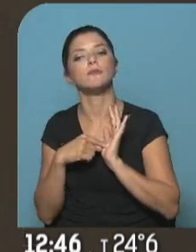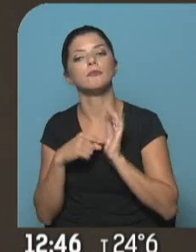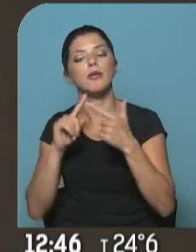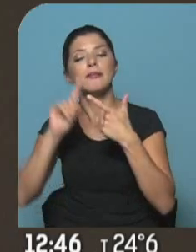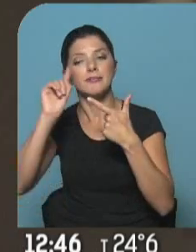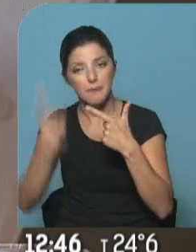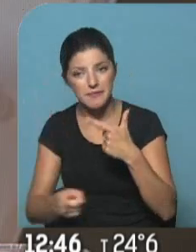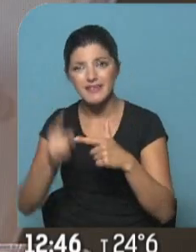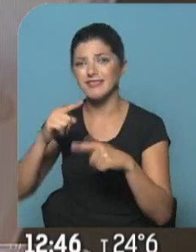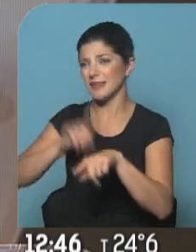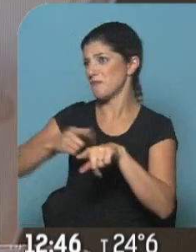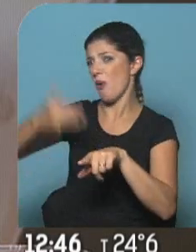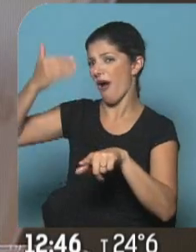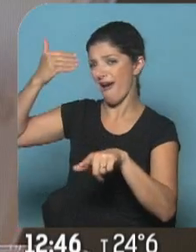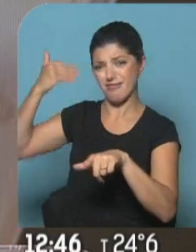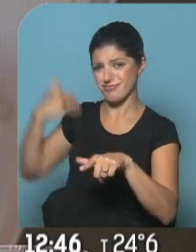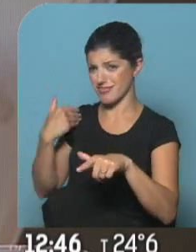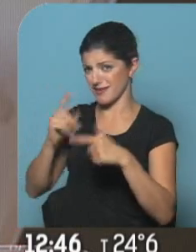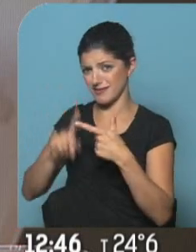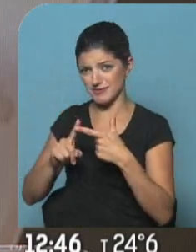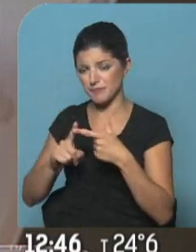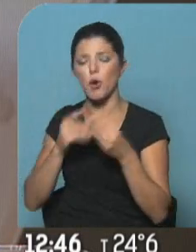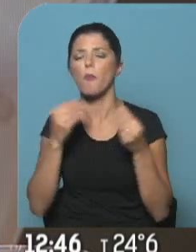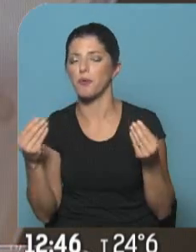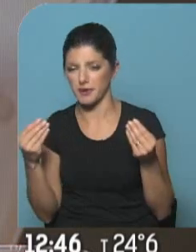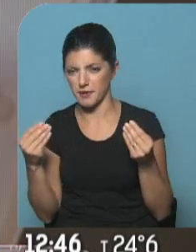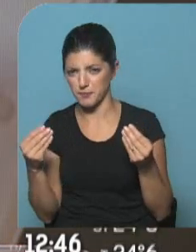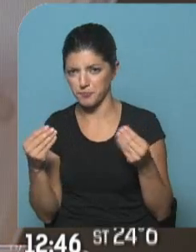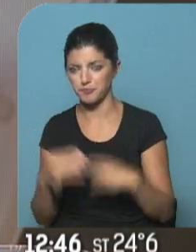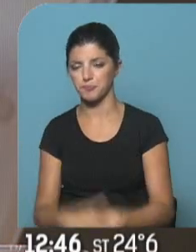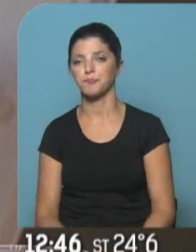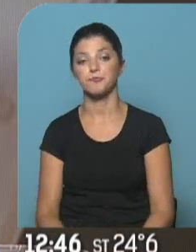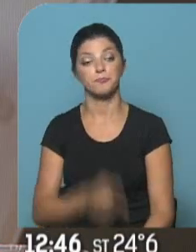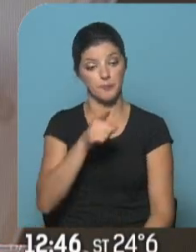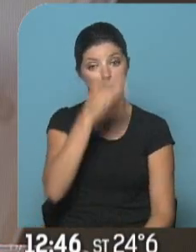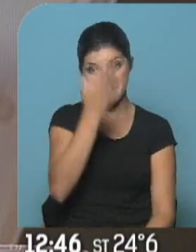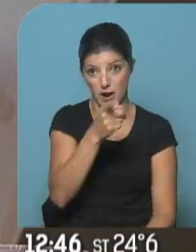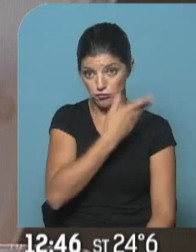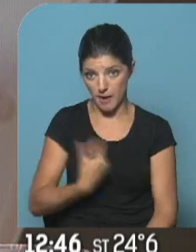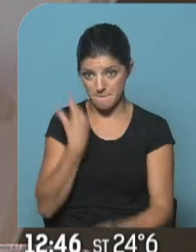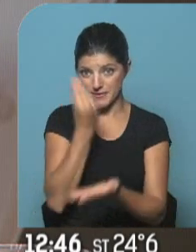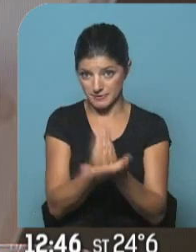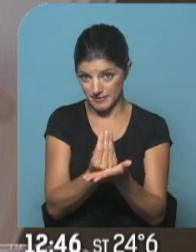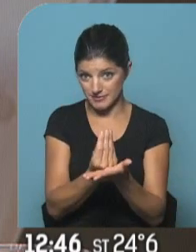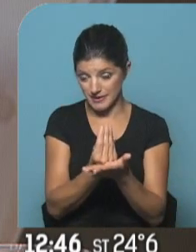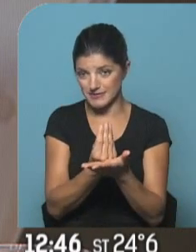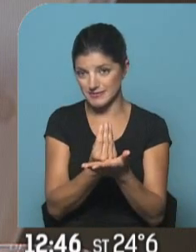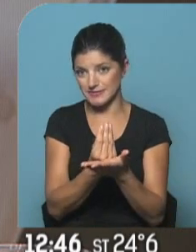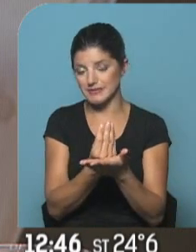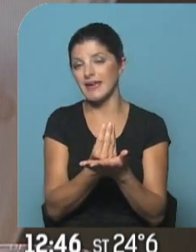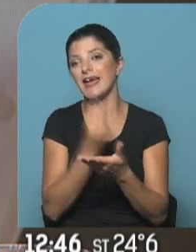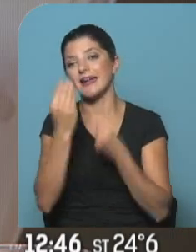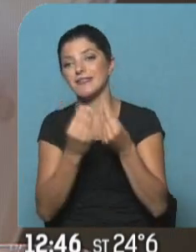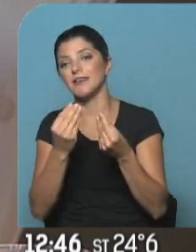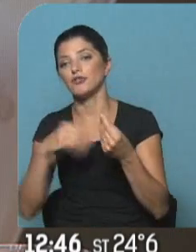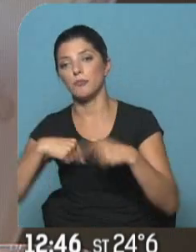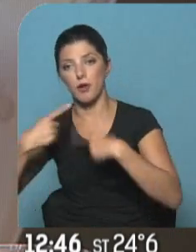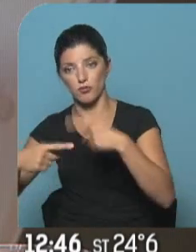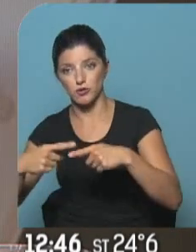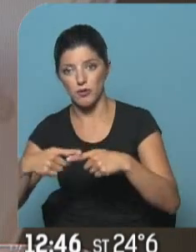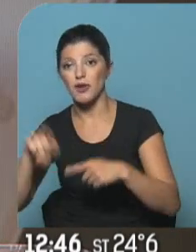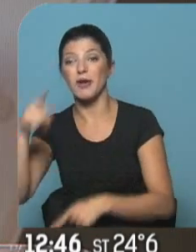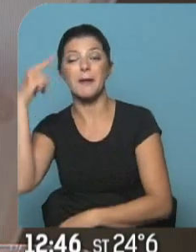es anterior y se empieza porque primeramente Lenín Moreno no era el candidato para sucederlo a Correa en la